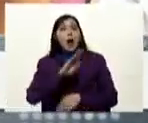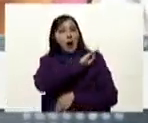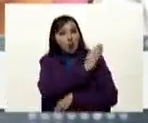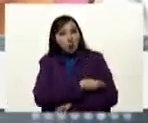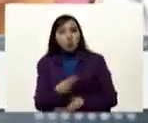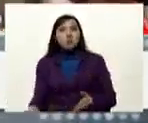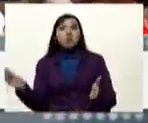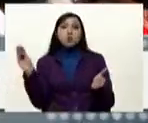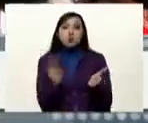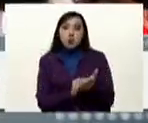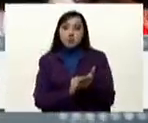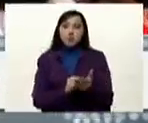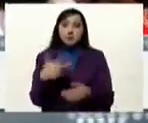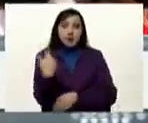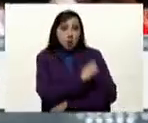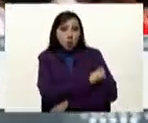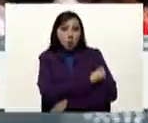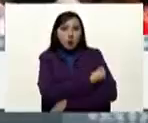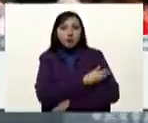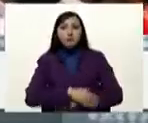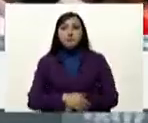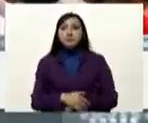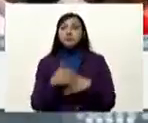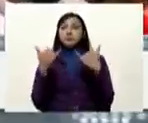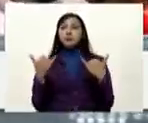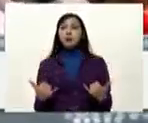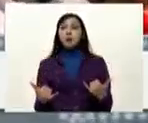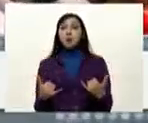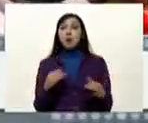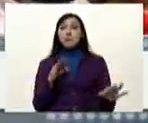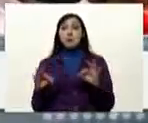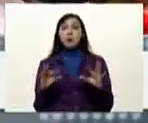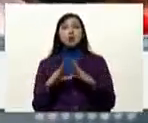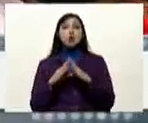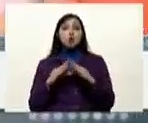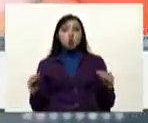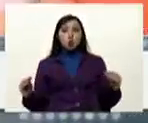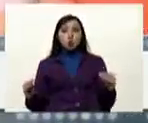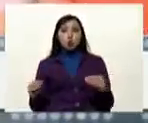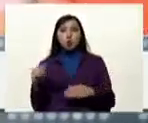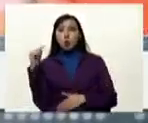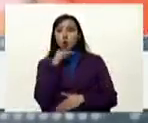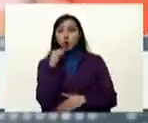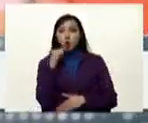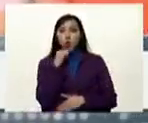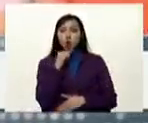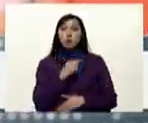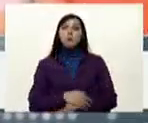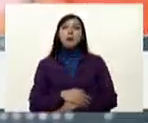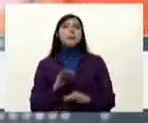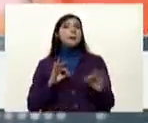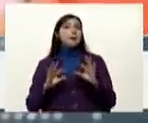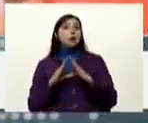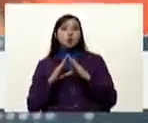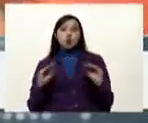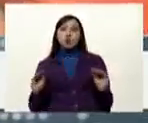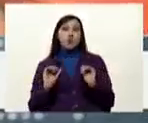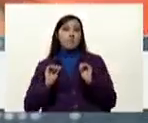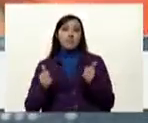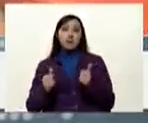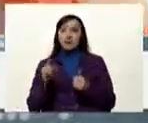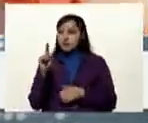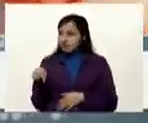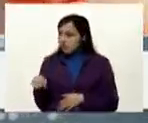vacunación, pero por ahora vamos preparando todo. En octubre siempre, mira, uno prepara todo desde octubre, ¿verdad,